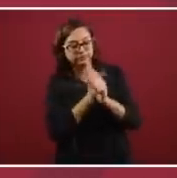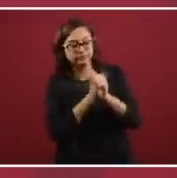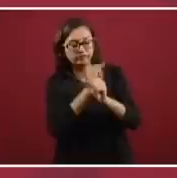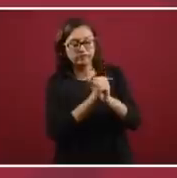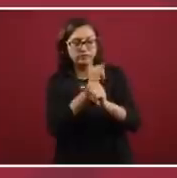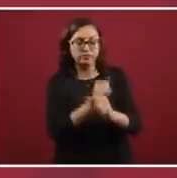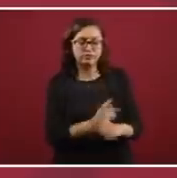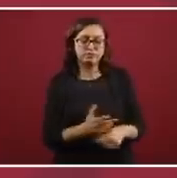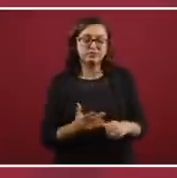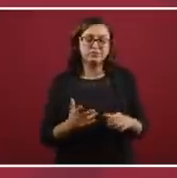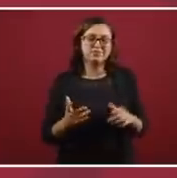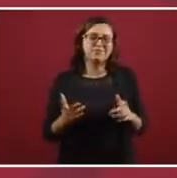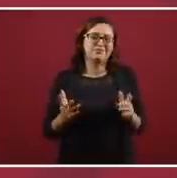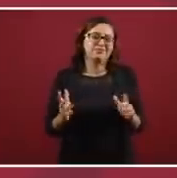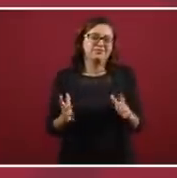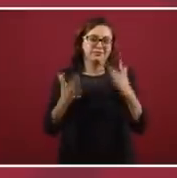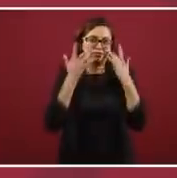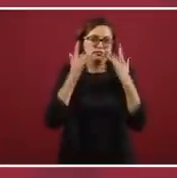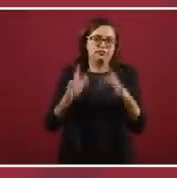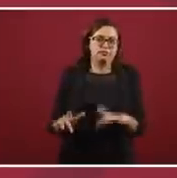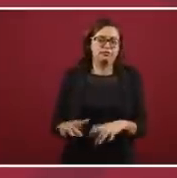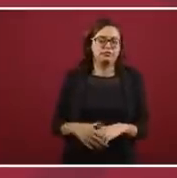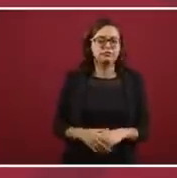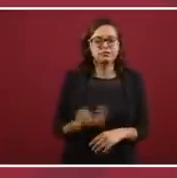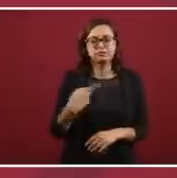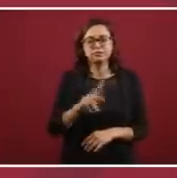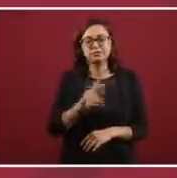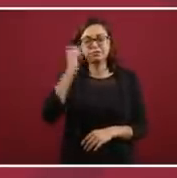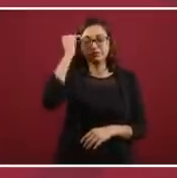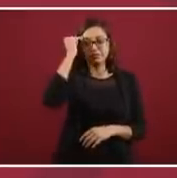Pero pues sí, antes, imagínense,